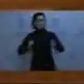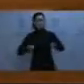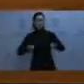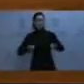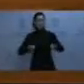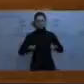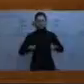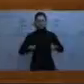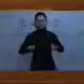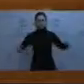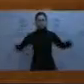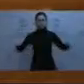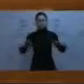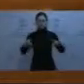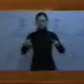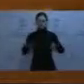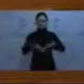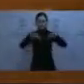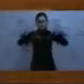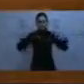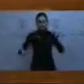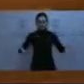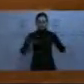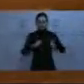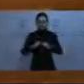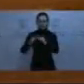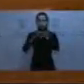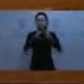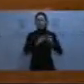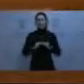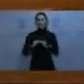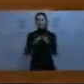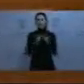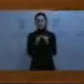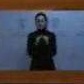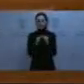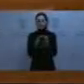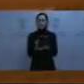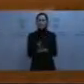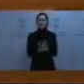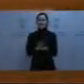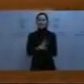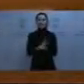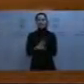historia colectiva es amplia, es conjunta y es entre todos.